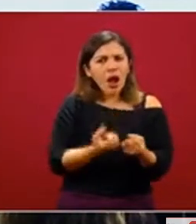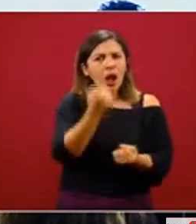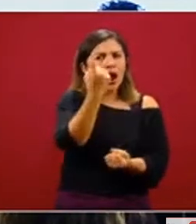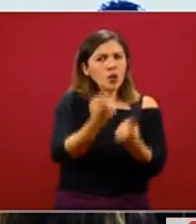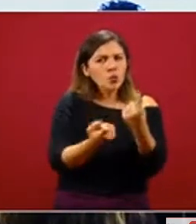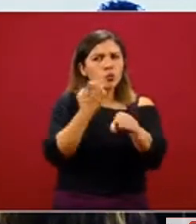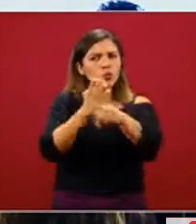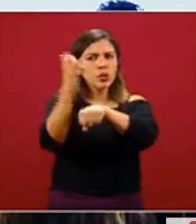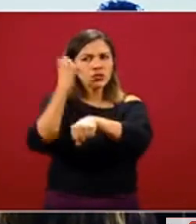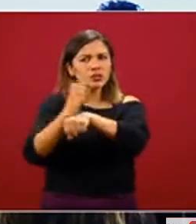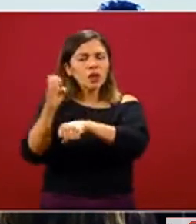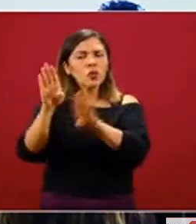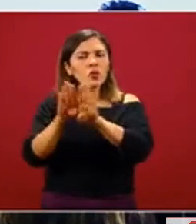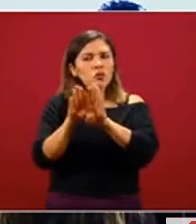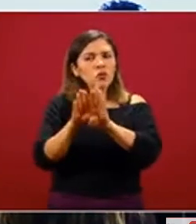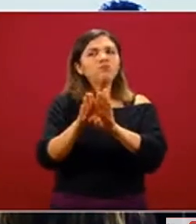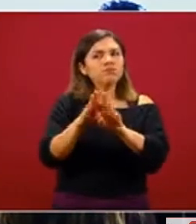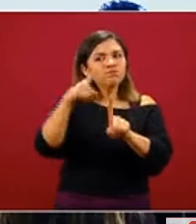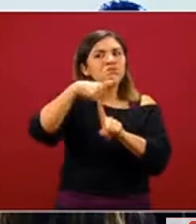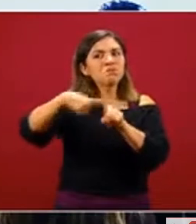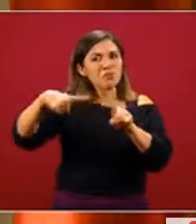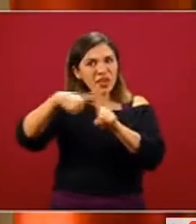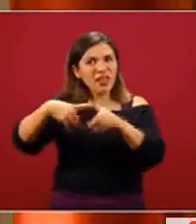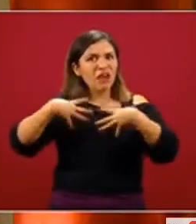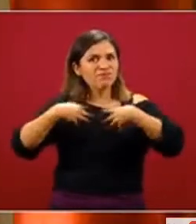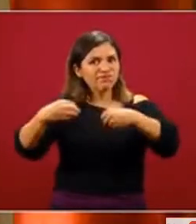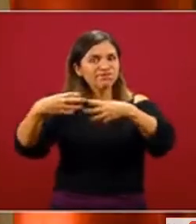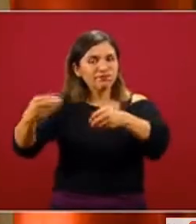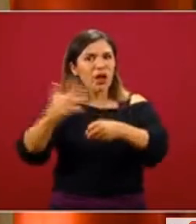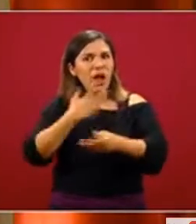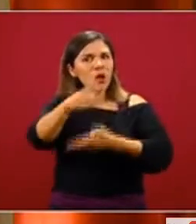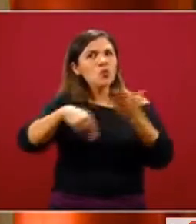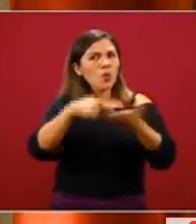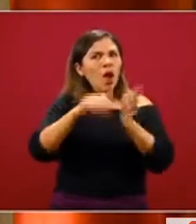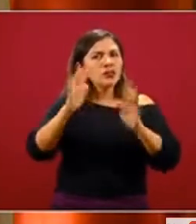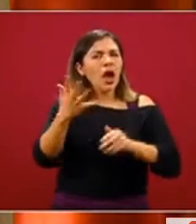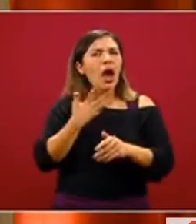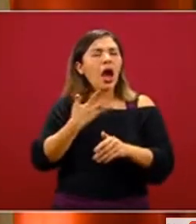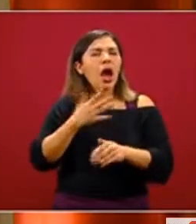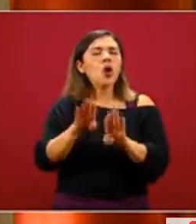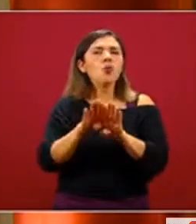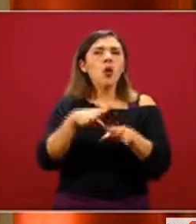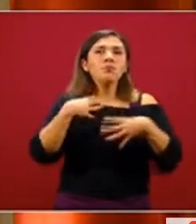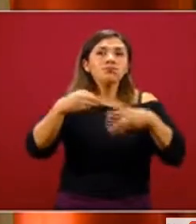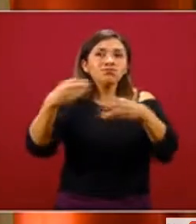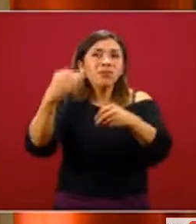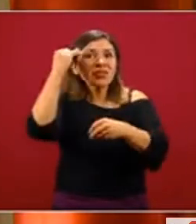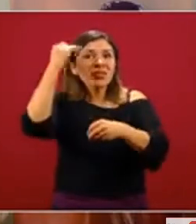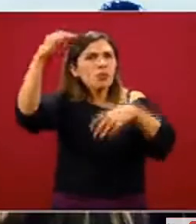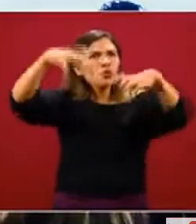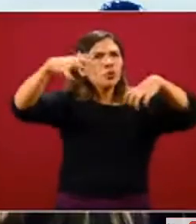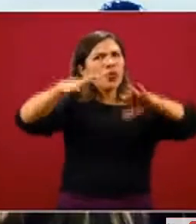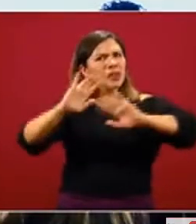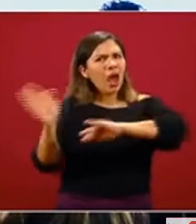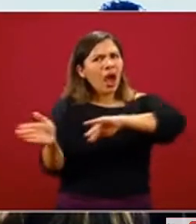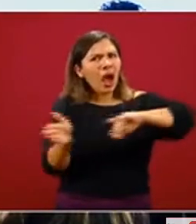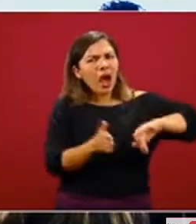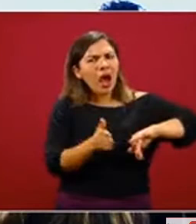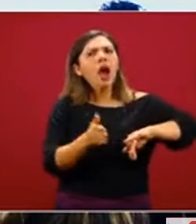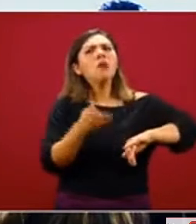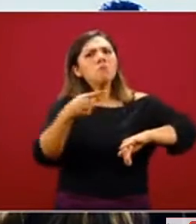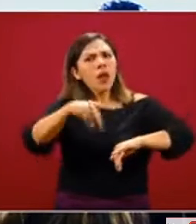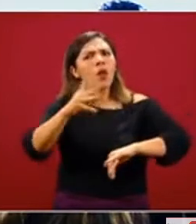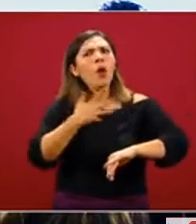estados en un periodo interepidémico, o sea, ya en zonas donde habíamos pasado de una epidemia o de una temporada de lluvias, pero